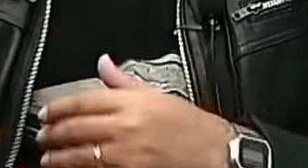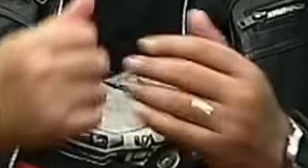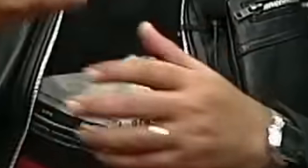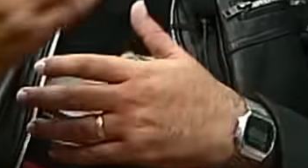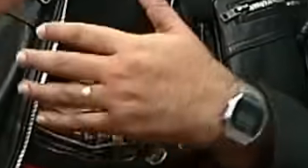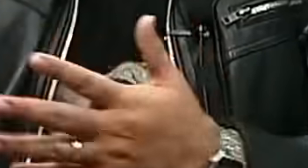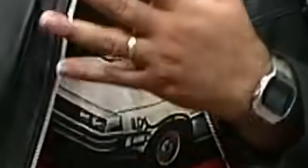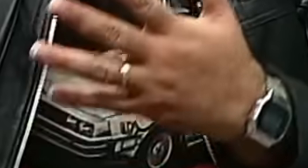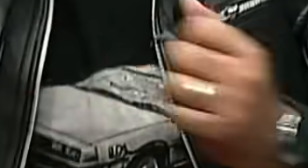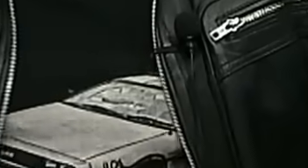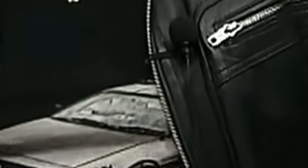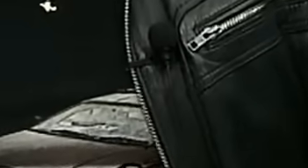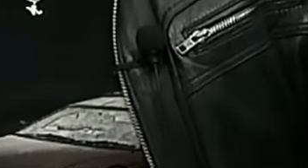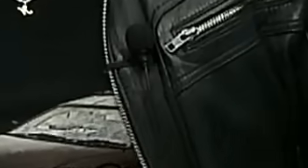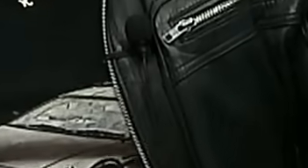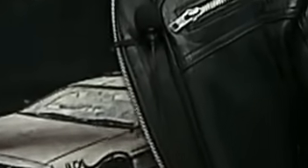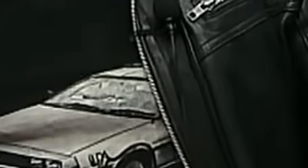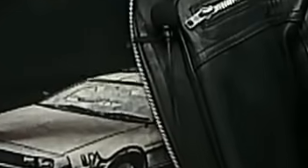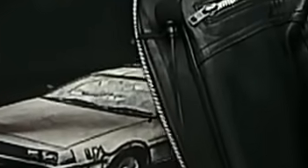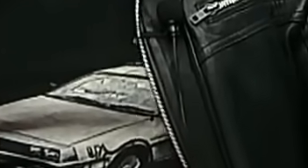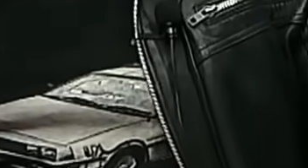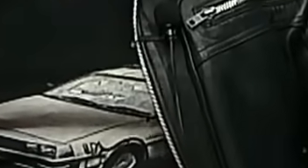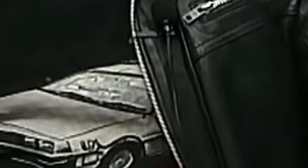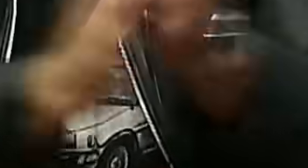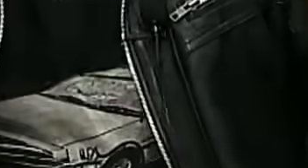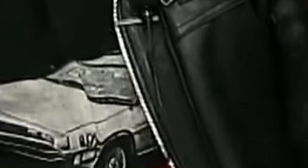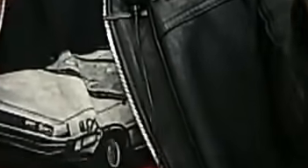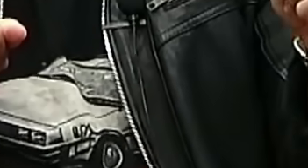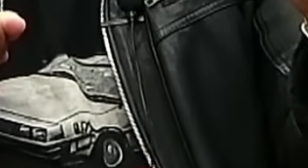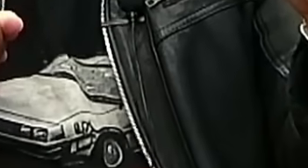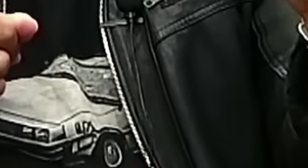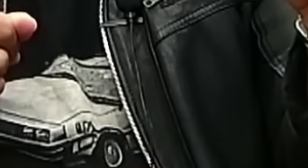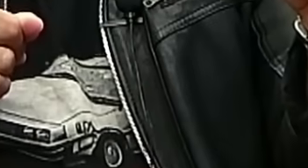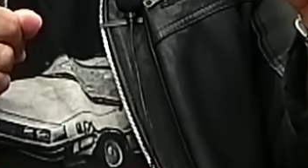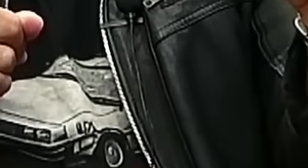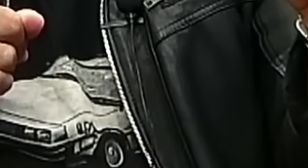hacerlos reír con pillolín en Navidad. Ahí nos vemos.